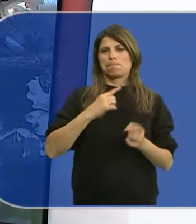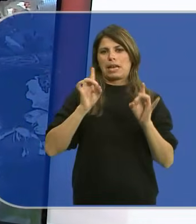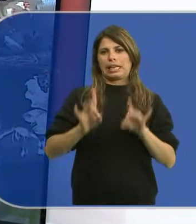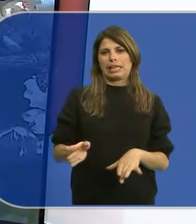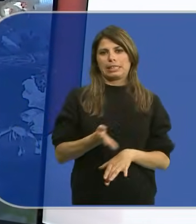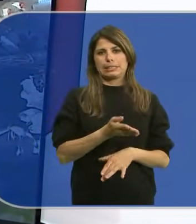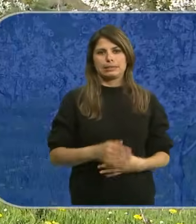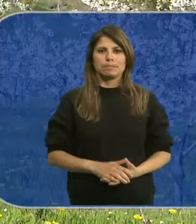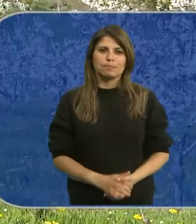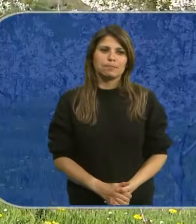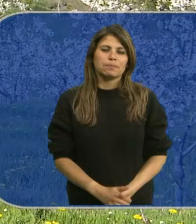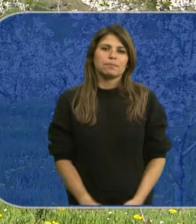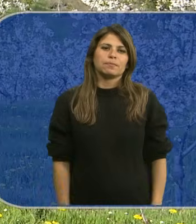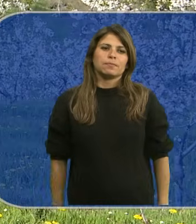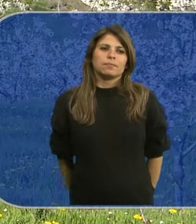Vean.